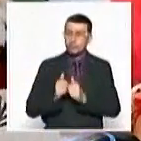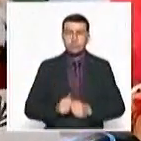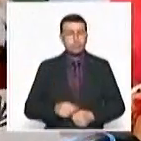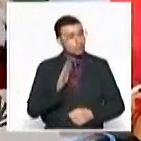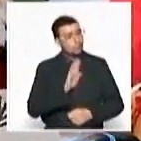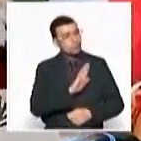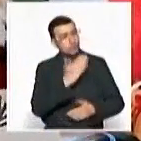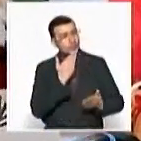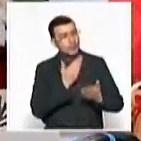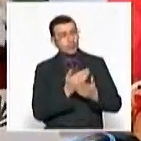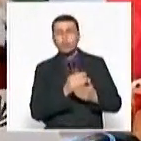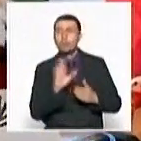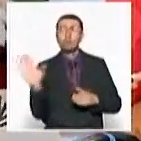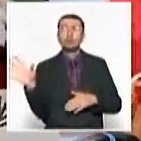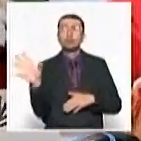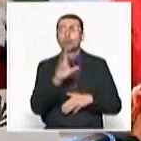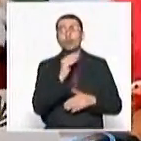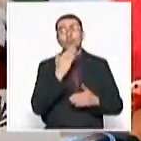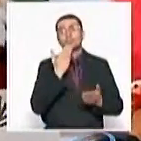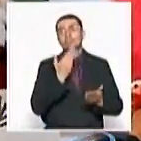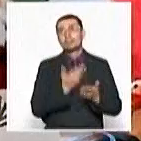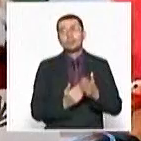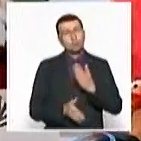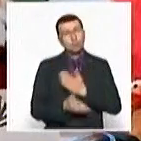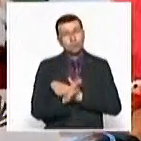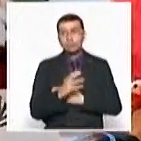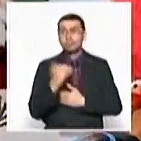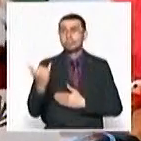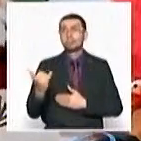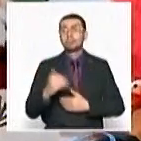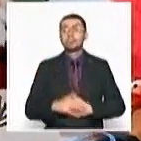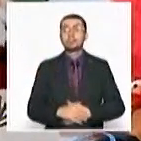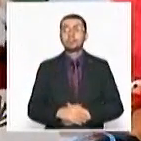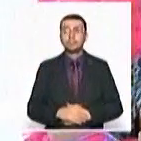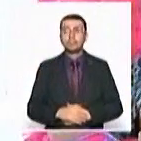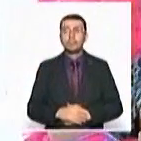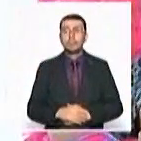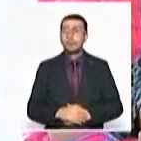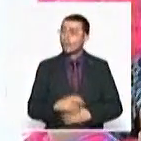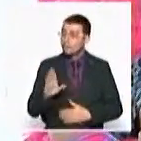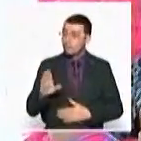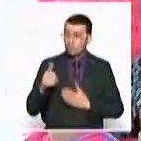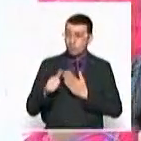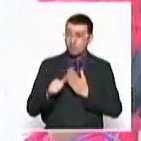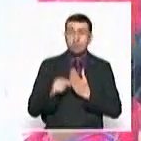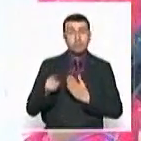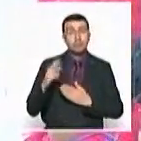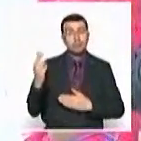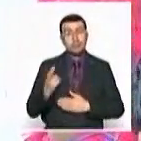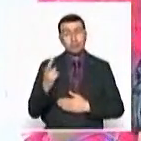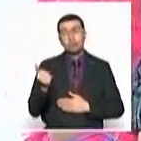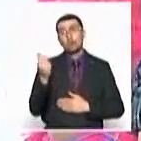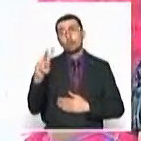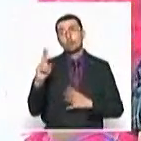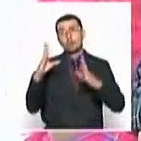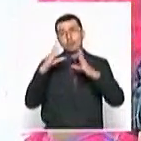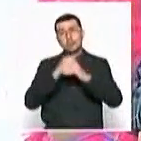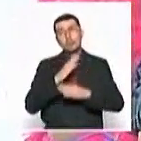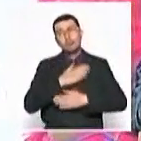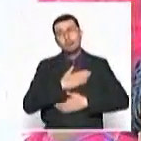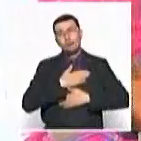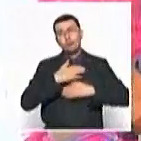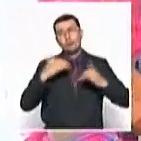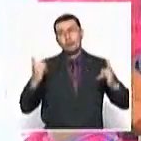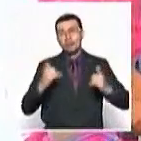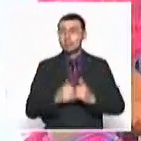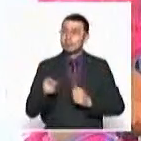ustedes, muchas gracias y sigan con este villancico. Y el programa tiene repetición a las 12 de la noche. Felicidades,